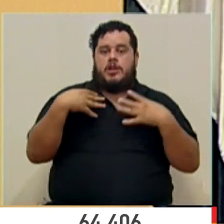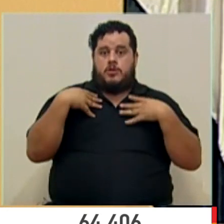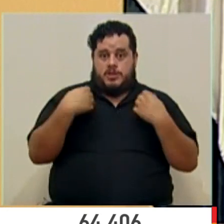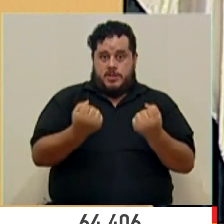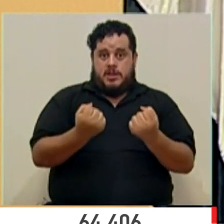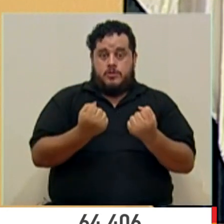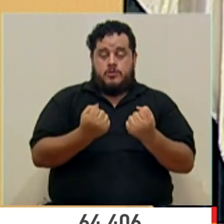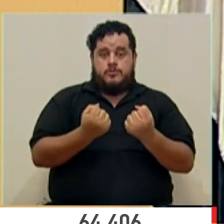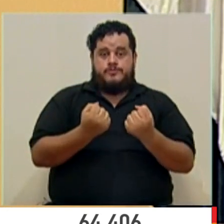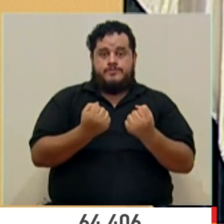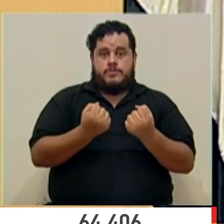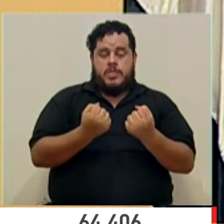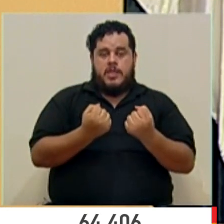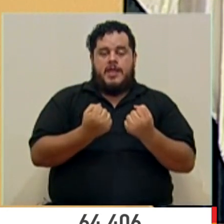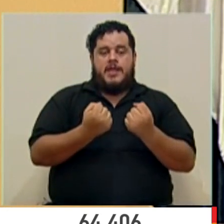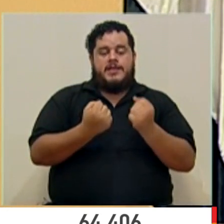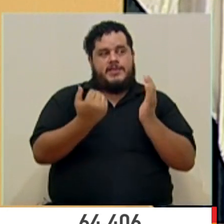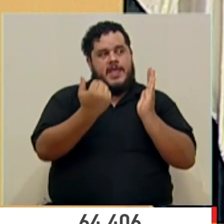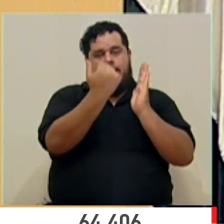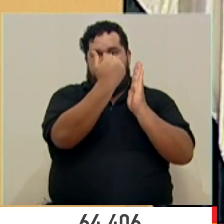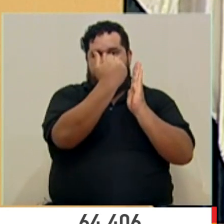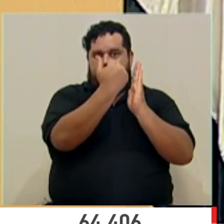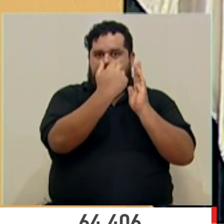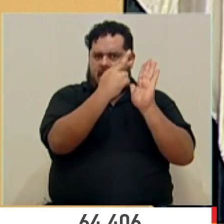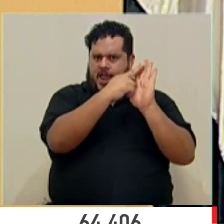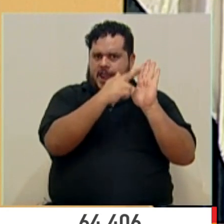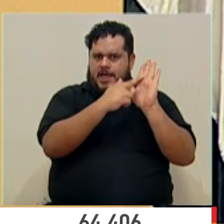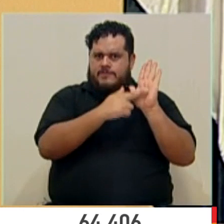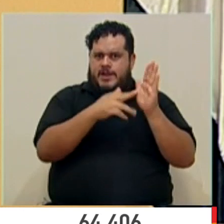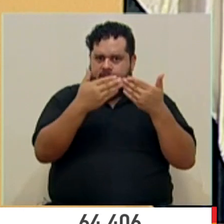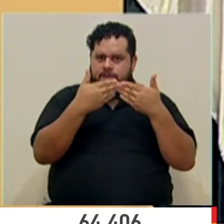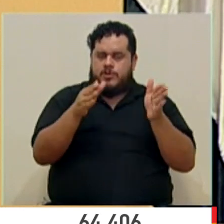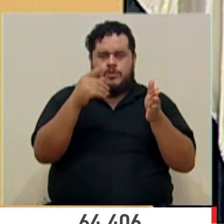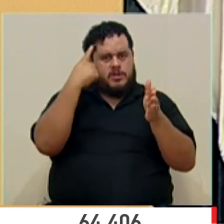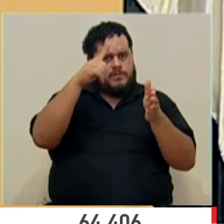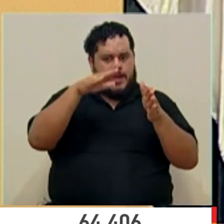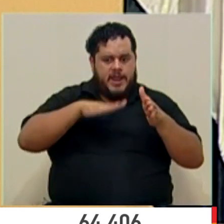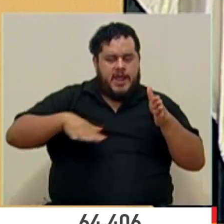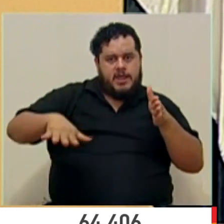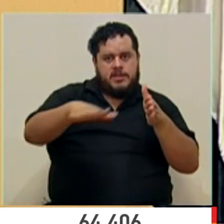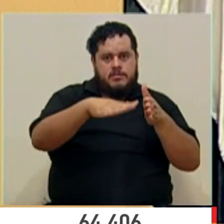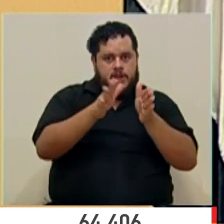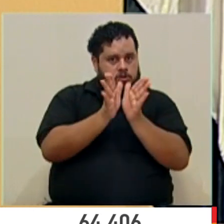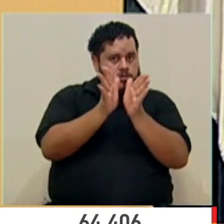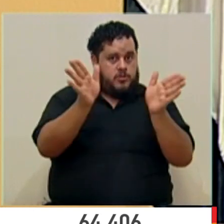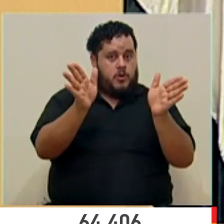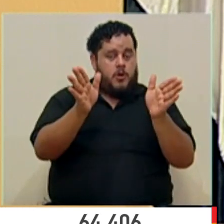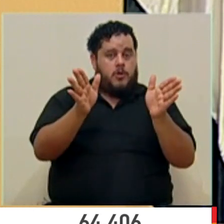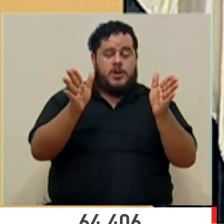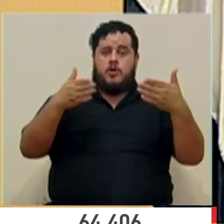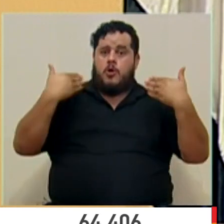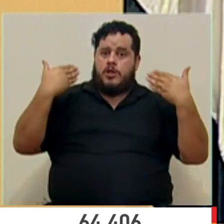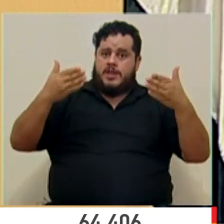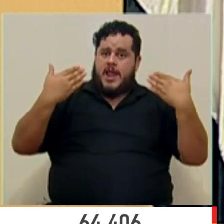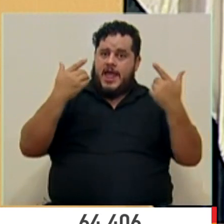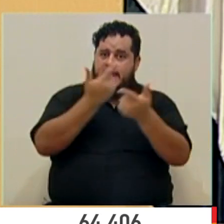Salud del lineamiento de apertura de espacios públicos al aire libre con y